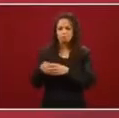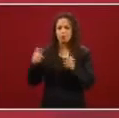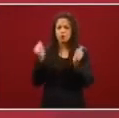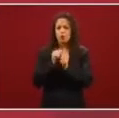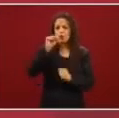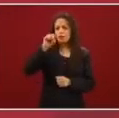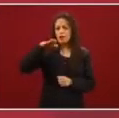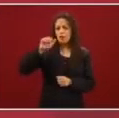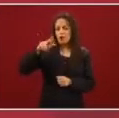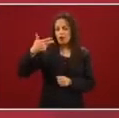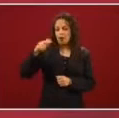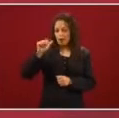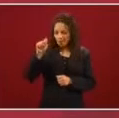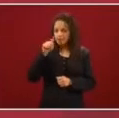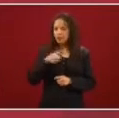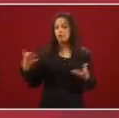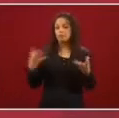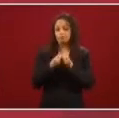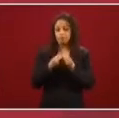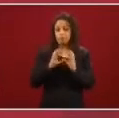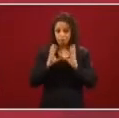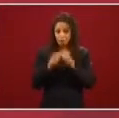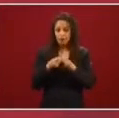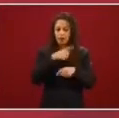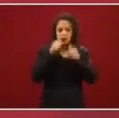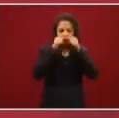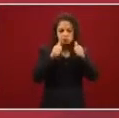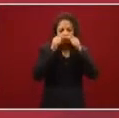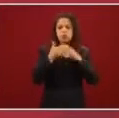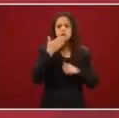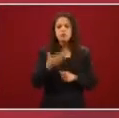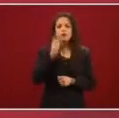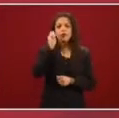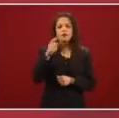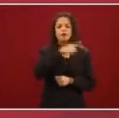reuniones públicas con los dos grupos, y hemos estado atendiendo incluso también a los 3 niveles